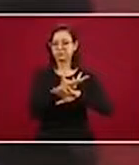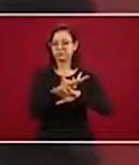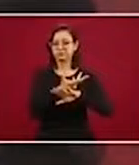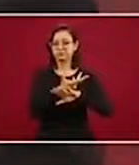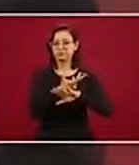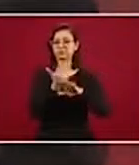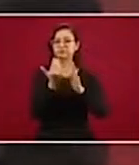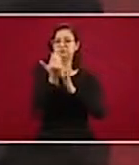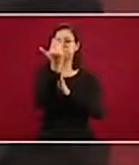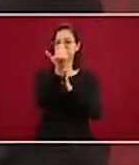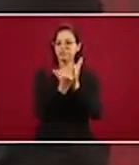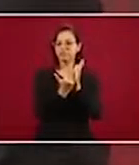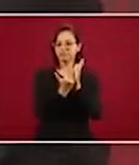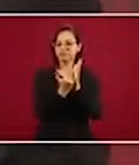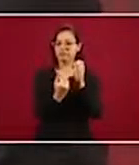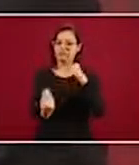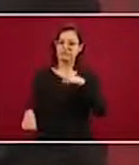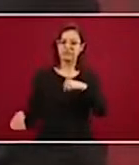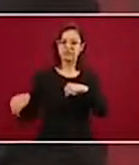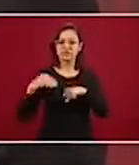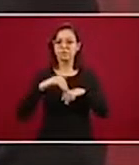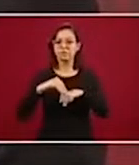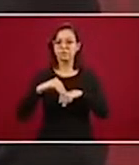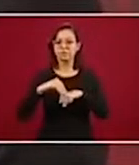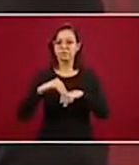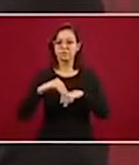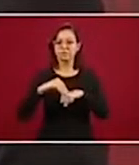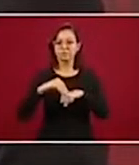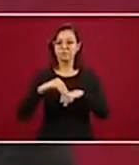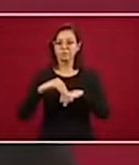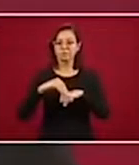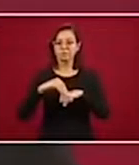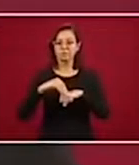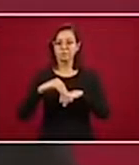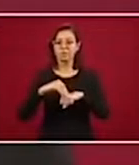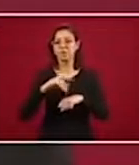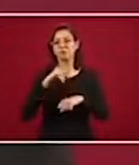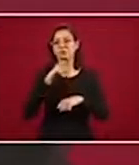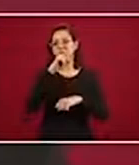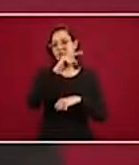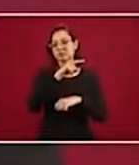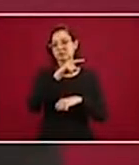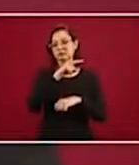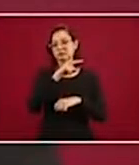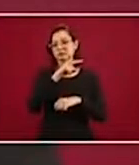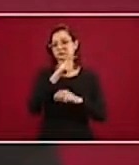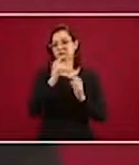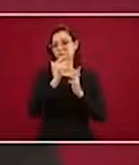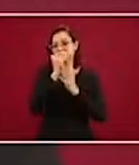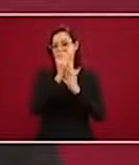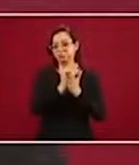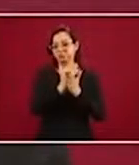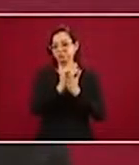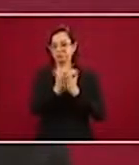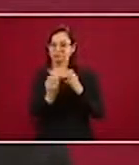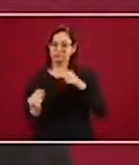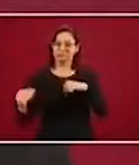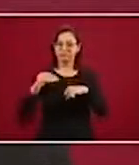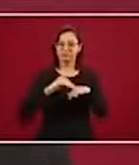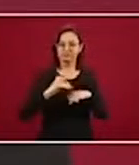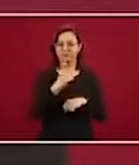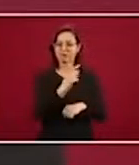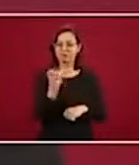reducirá adicionalmente a lo que él iba a entregar 250